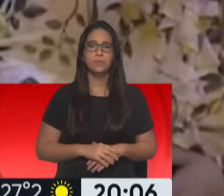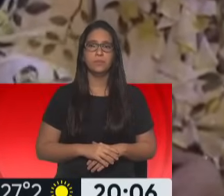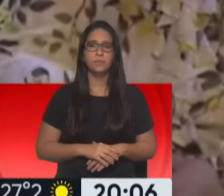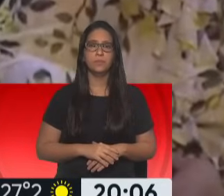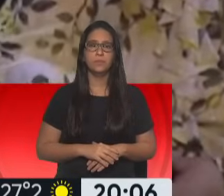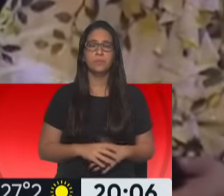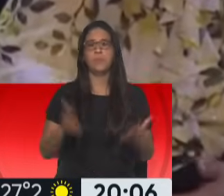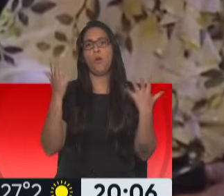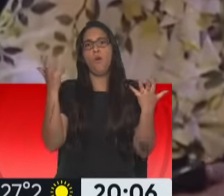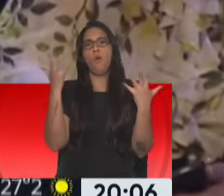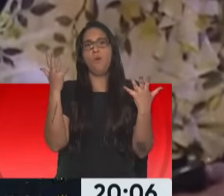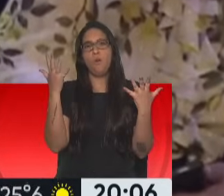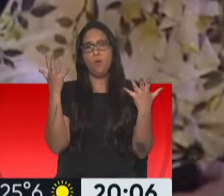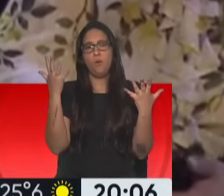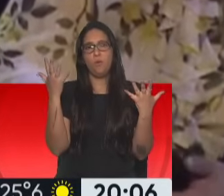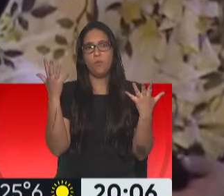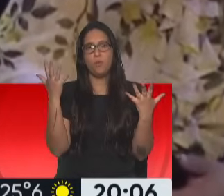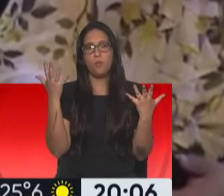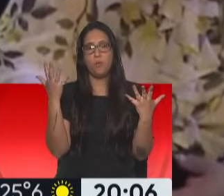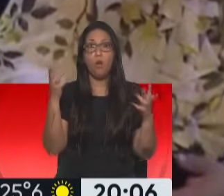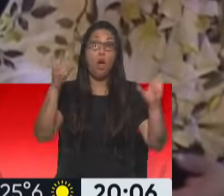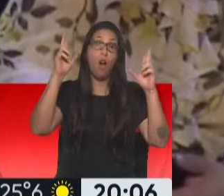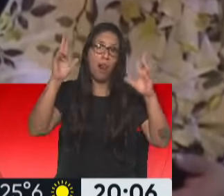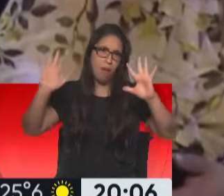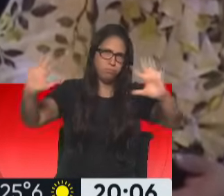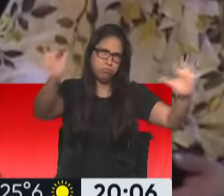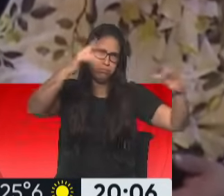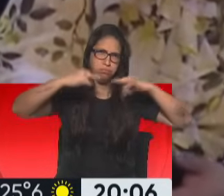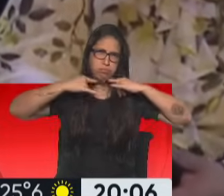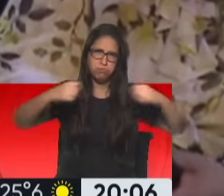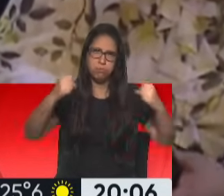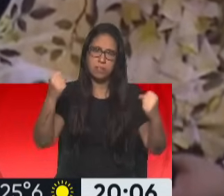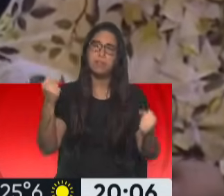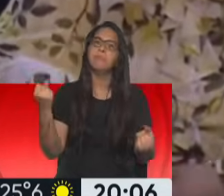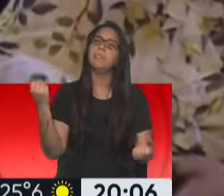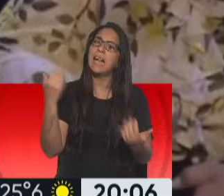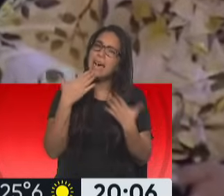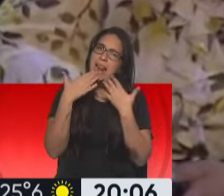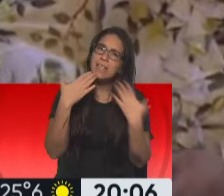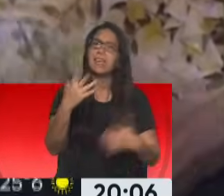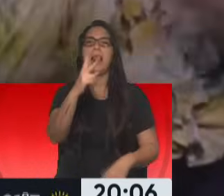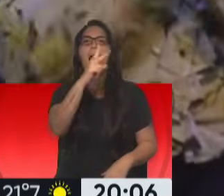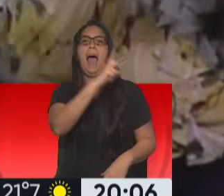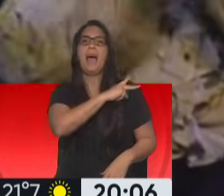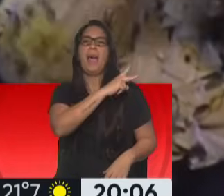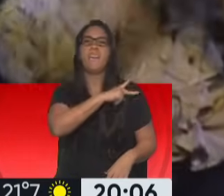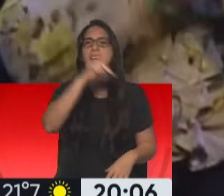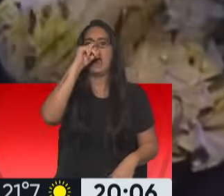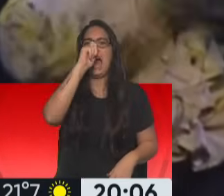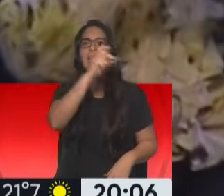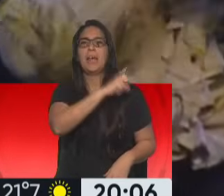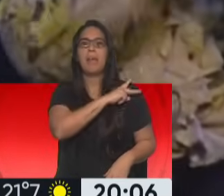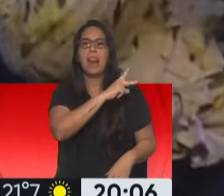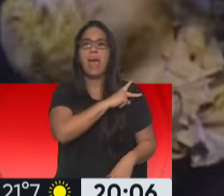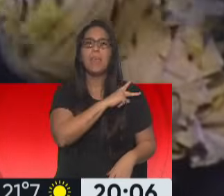Y por supuesto, espero una gran ovación ahora, ¿no? También quiero agradecer al jefe, Karina Milei,